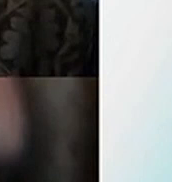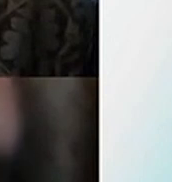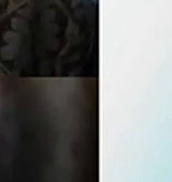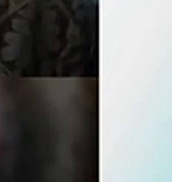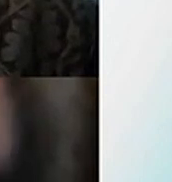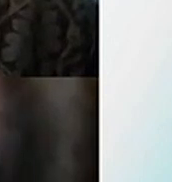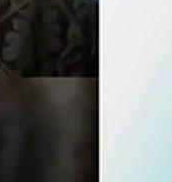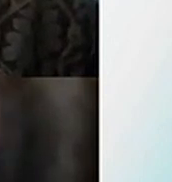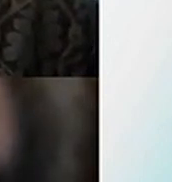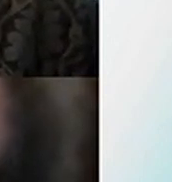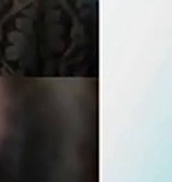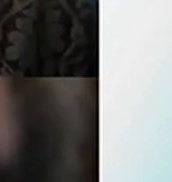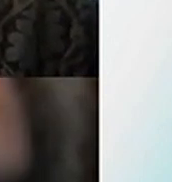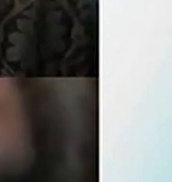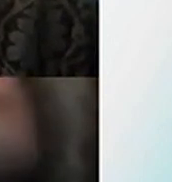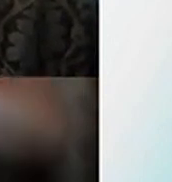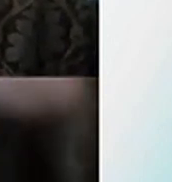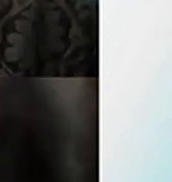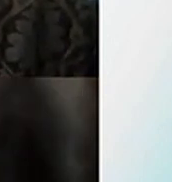Señas.